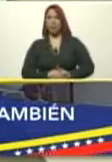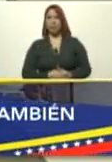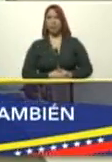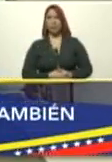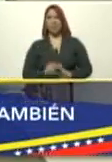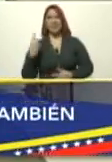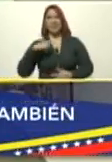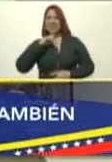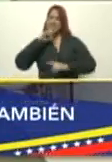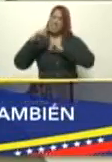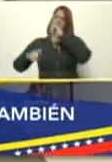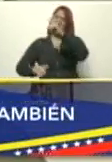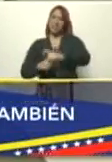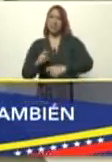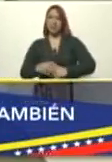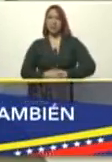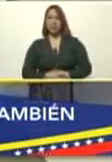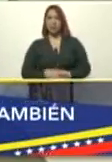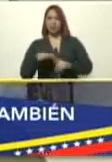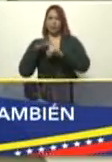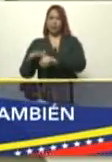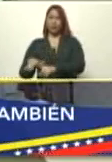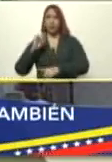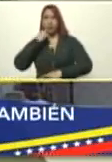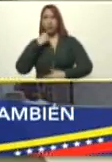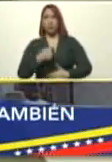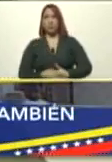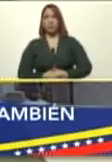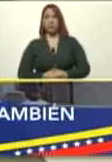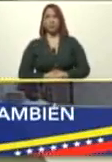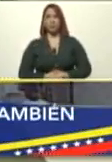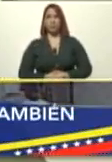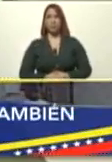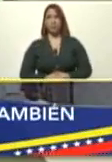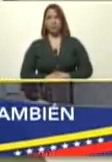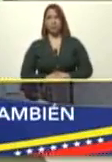tiene envidia mezquina a Rusia.